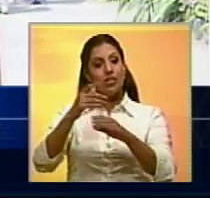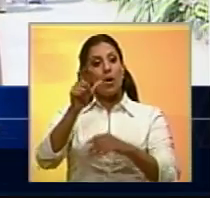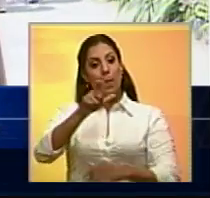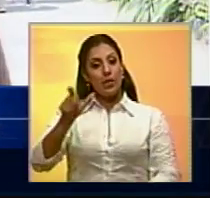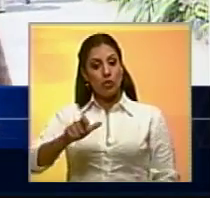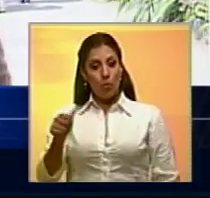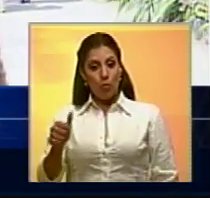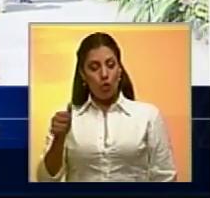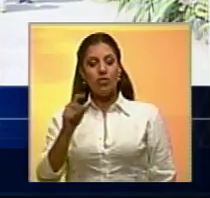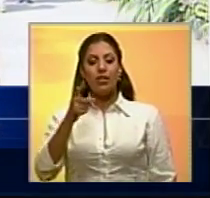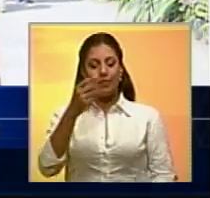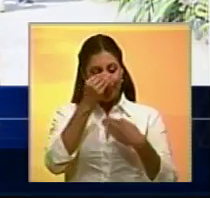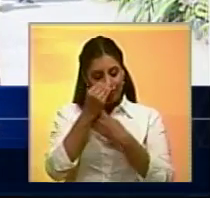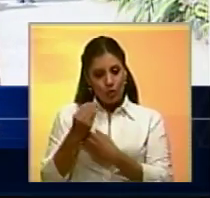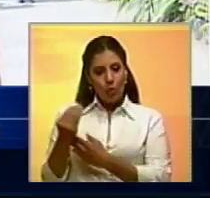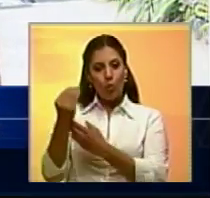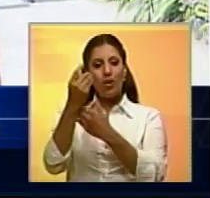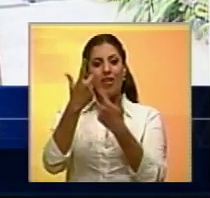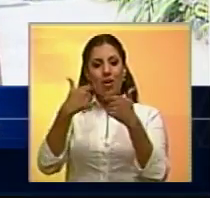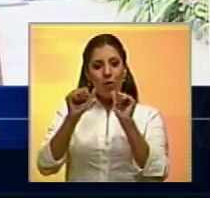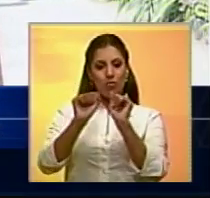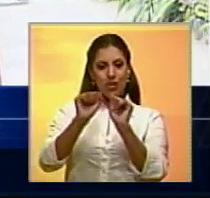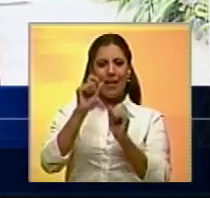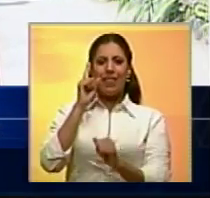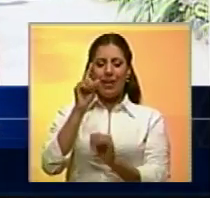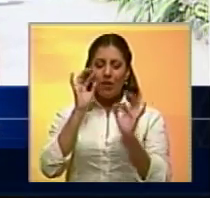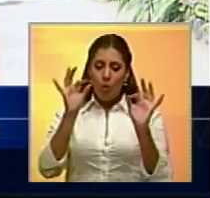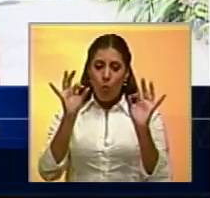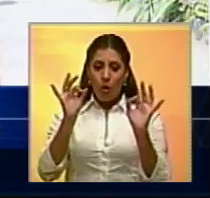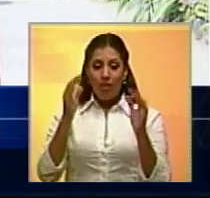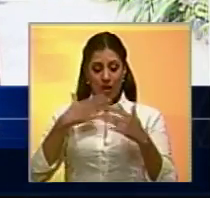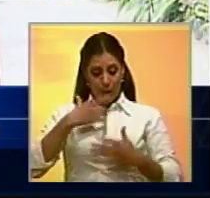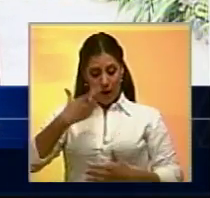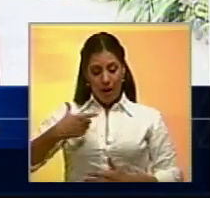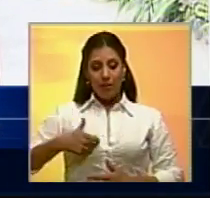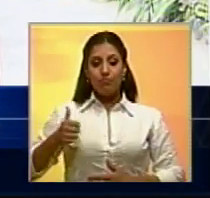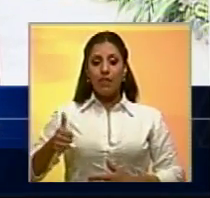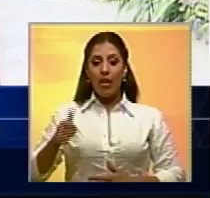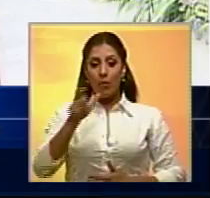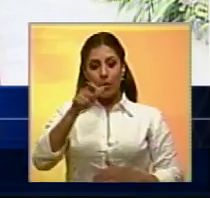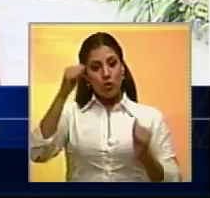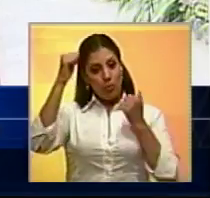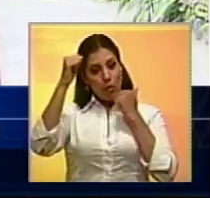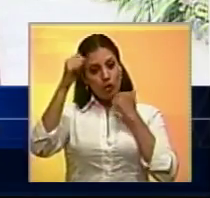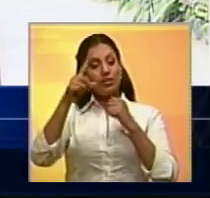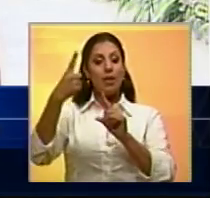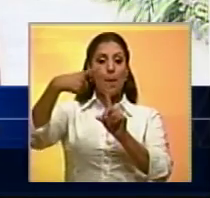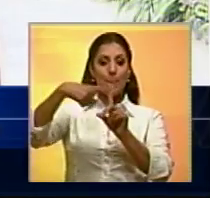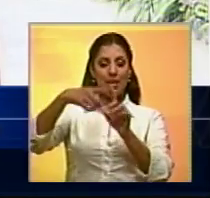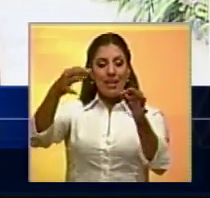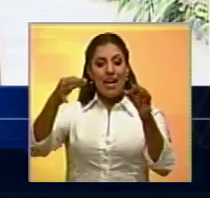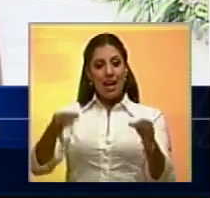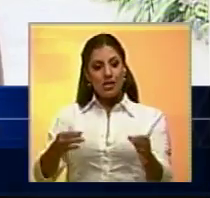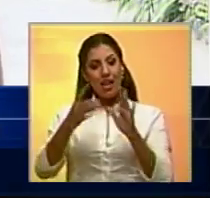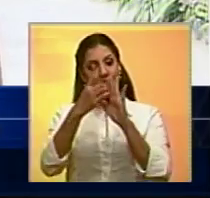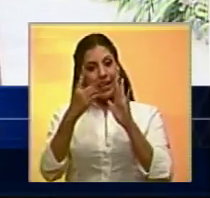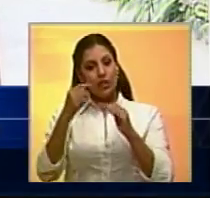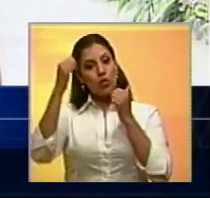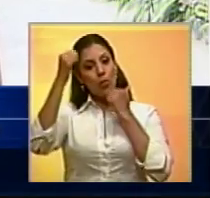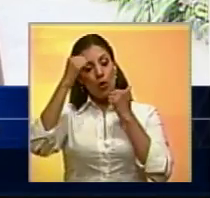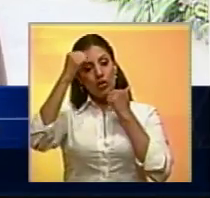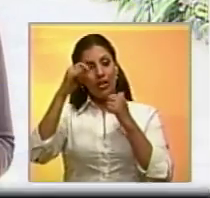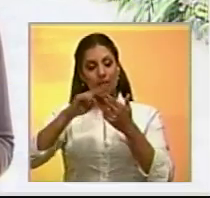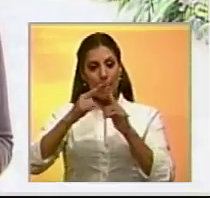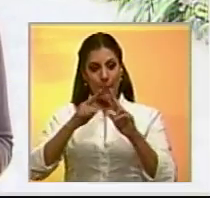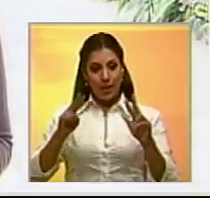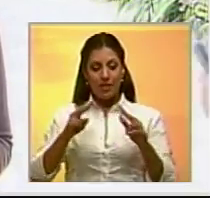efectivos policiales que resguardan el área sea cuidada la integridad de cada uno de los manifestantes y además se garantice el derecho a la protesta